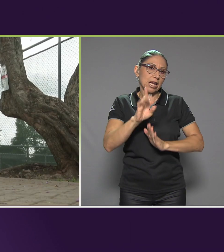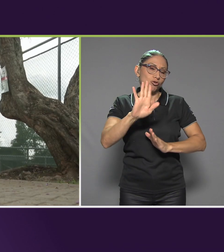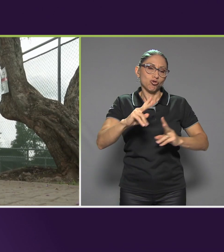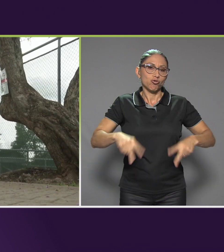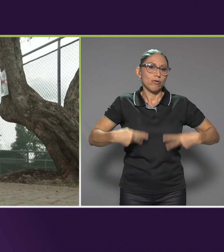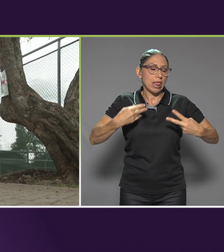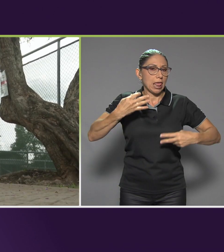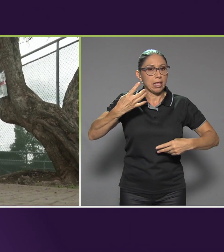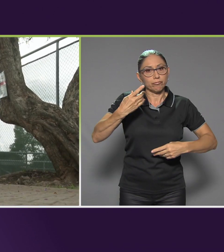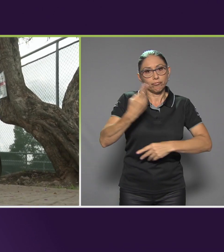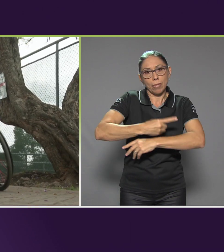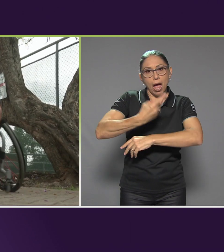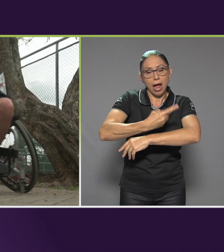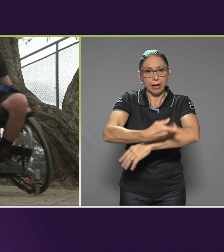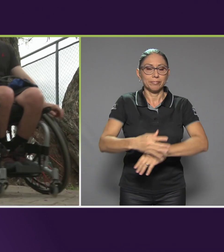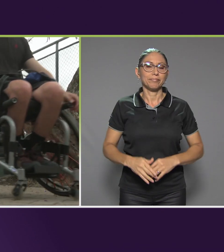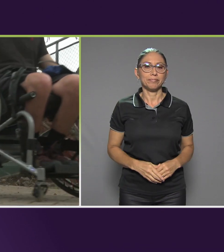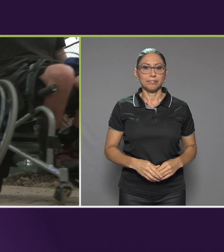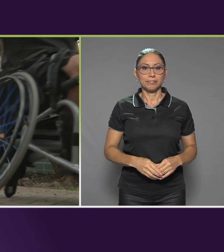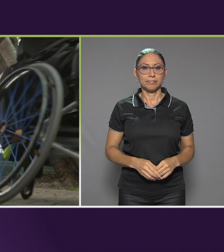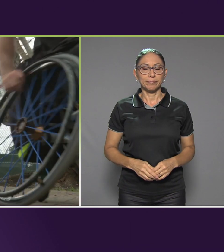día.